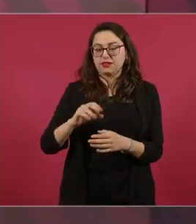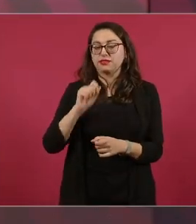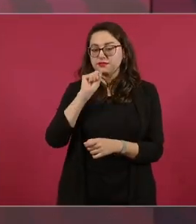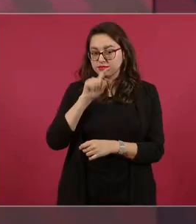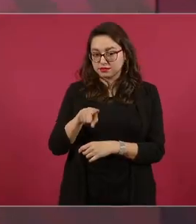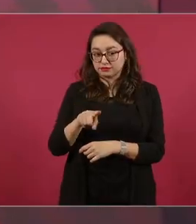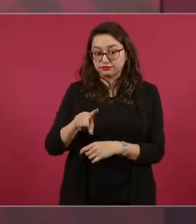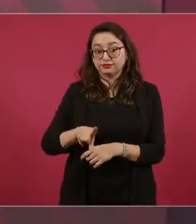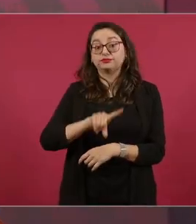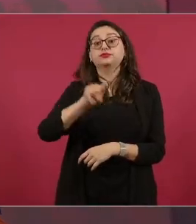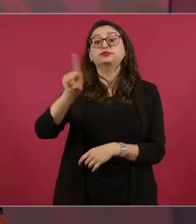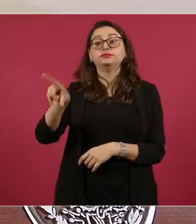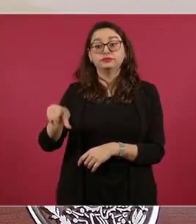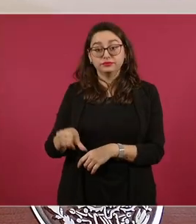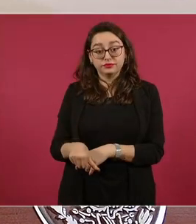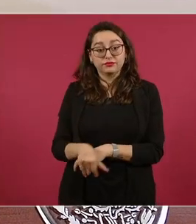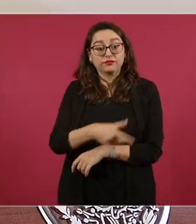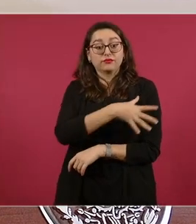del General Calles.